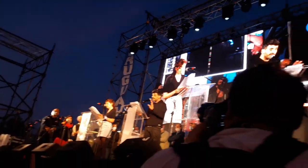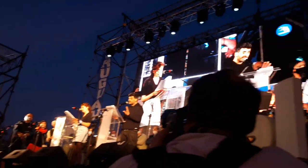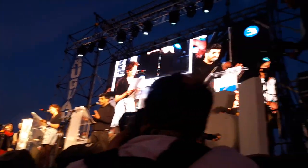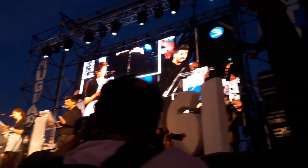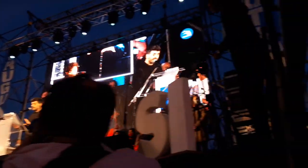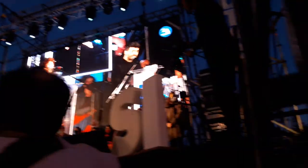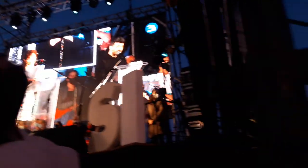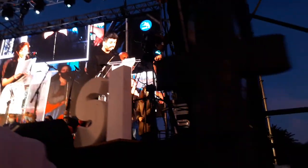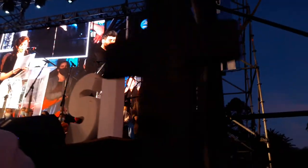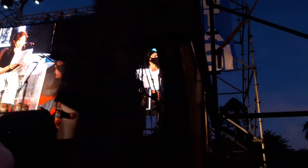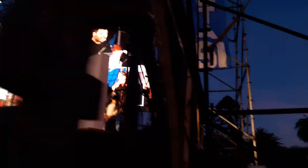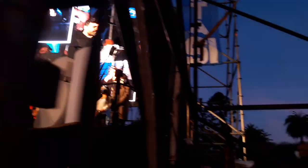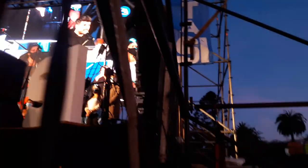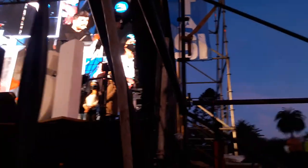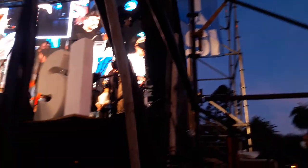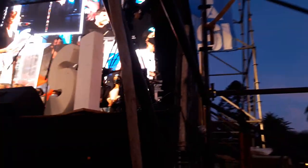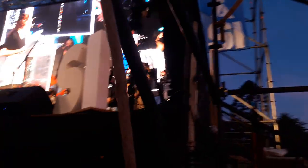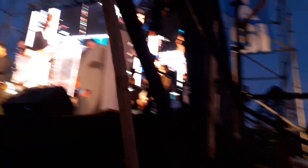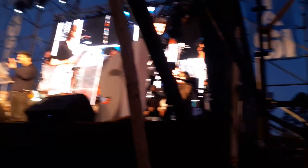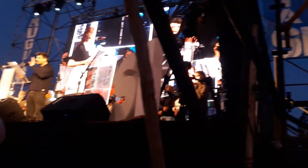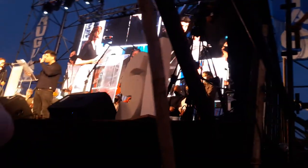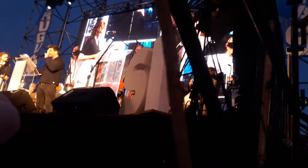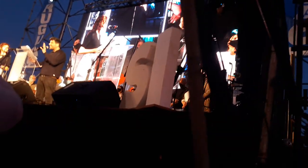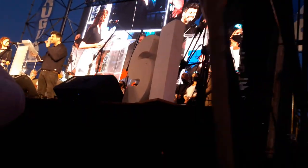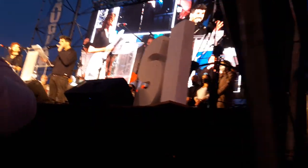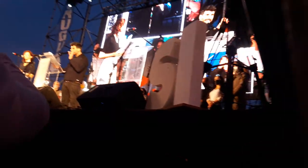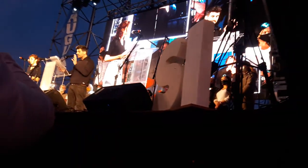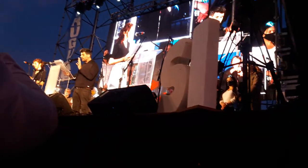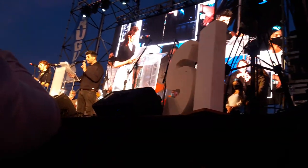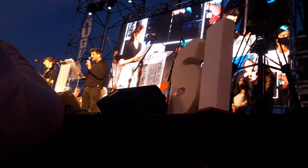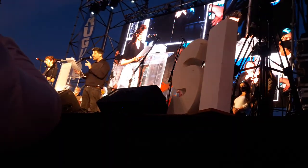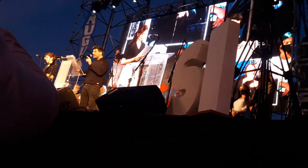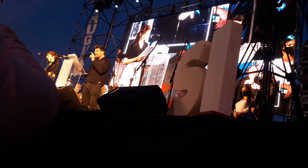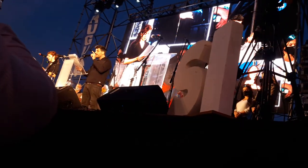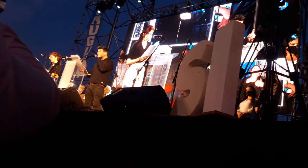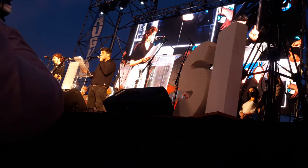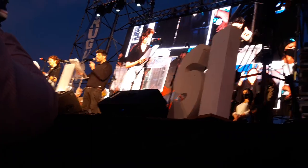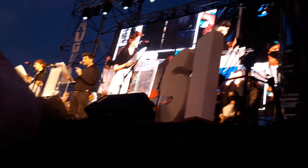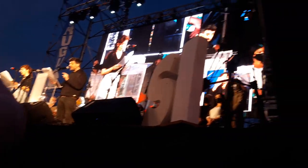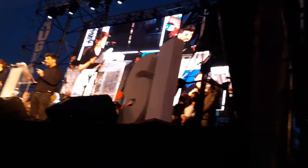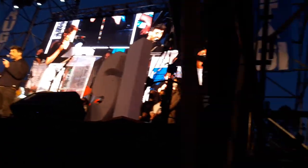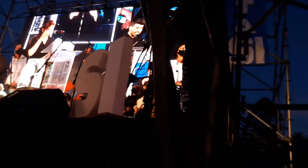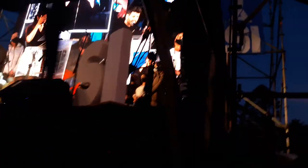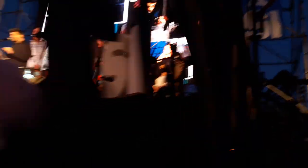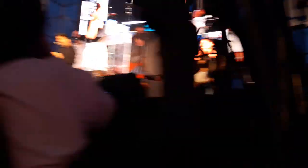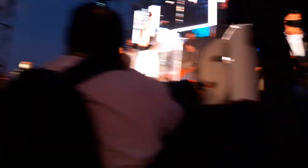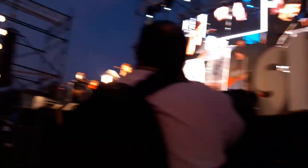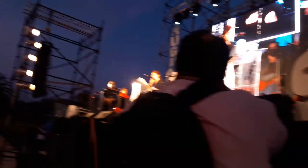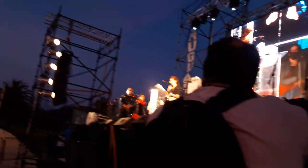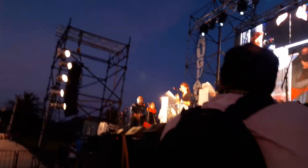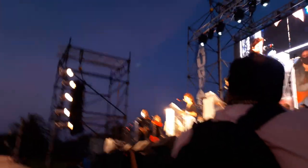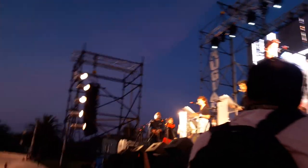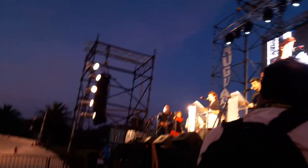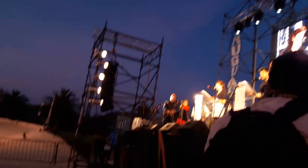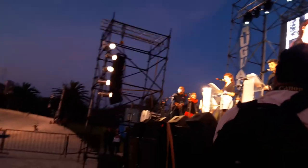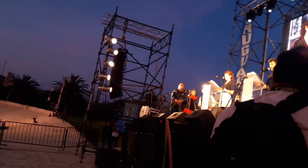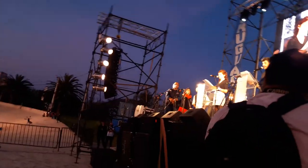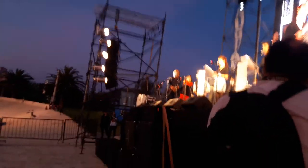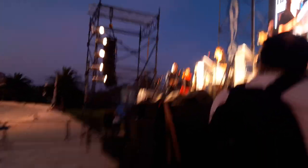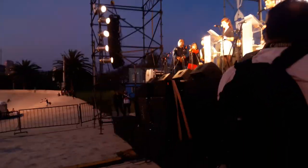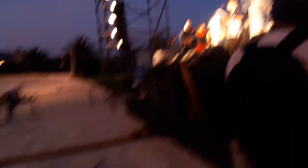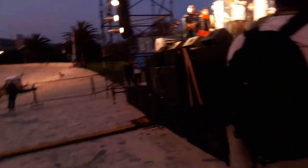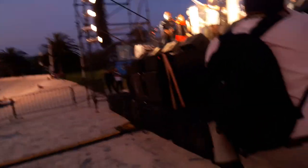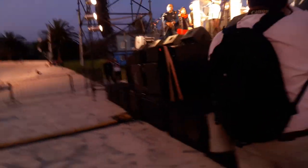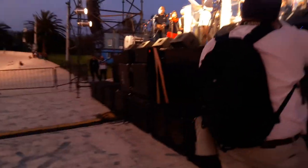se puede clasificar como secreta información de cualquier índole, inclusive la que tiene que ver con las violaciones